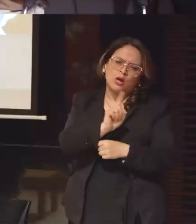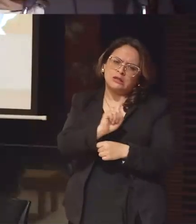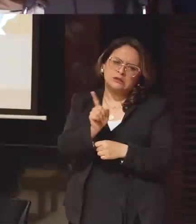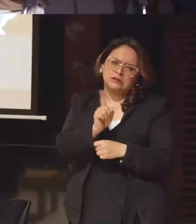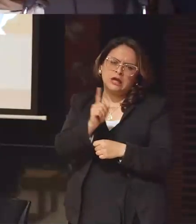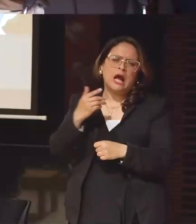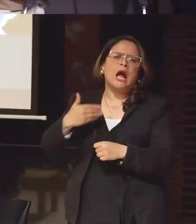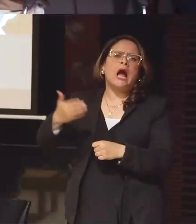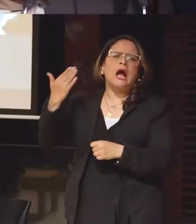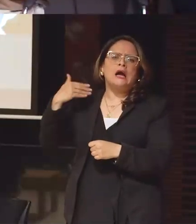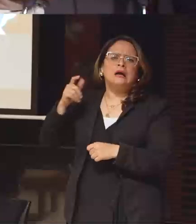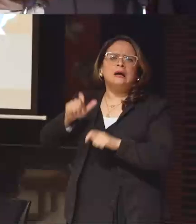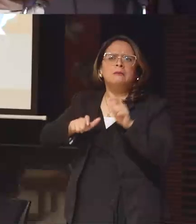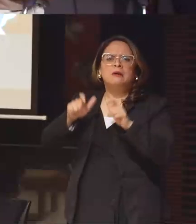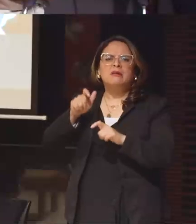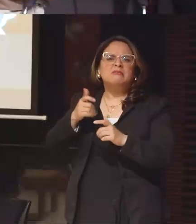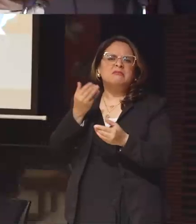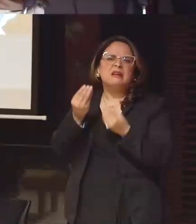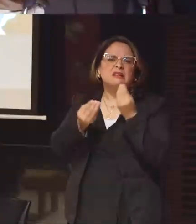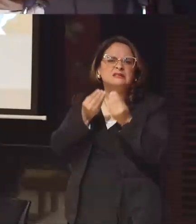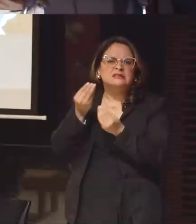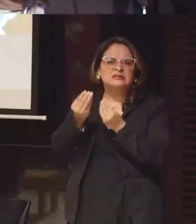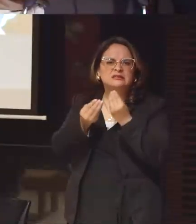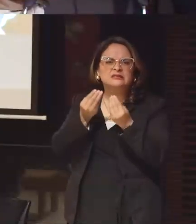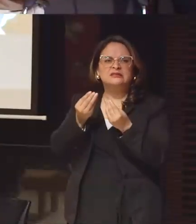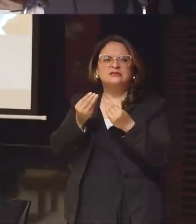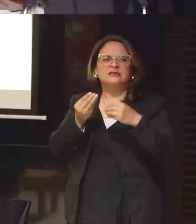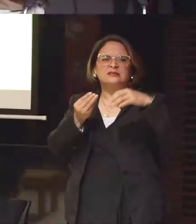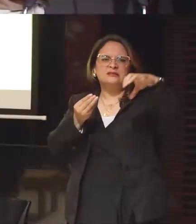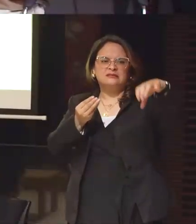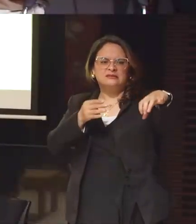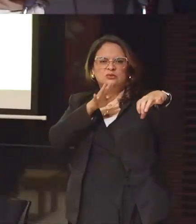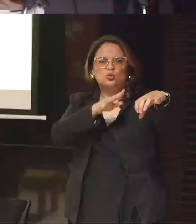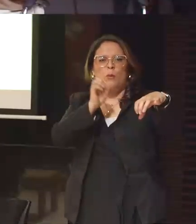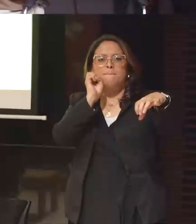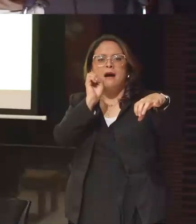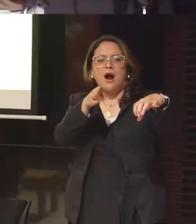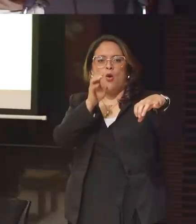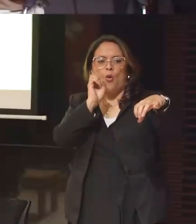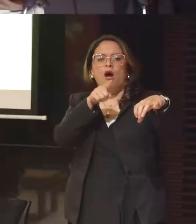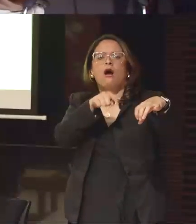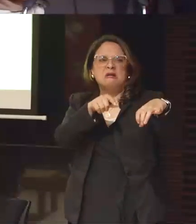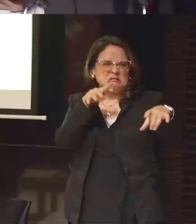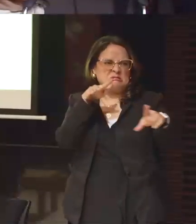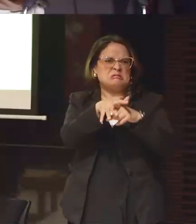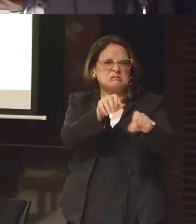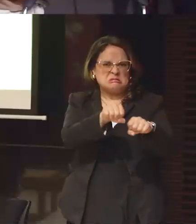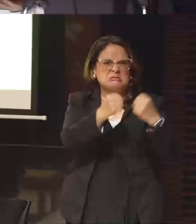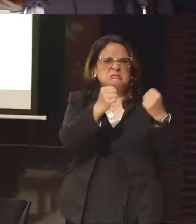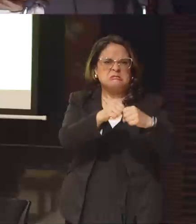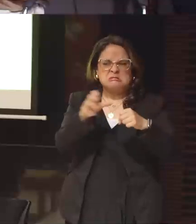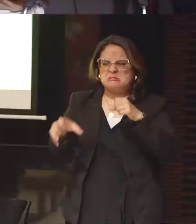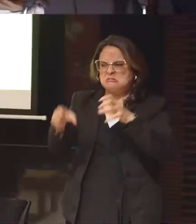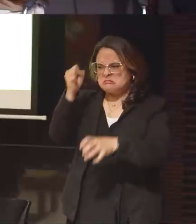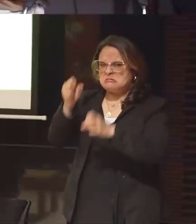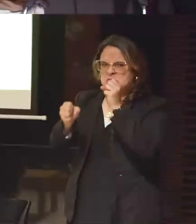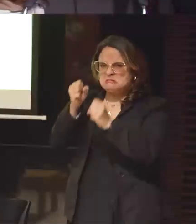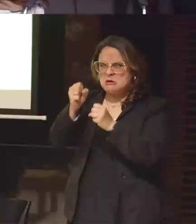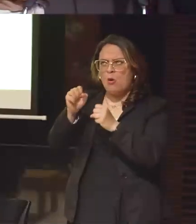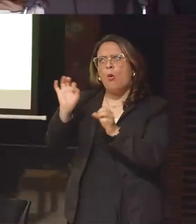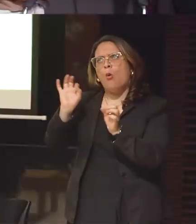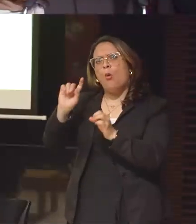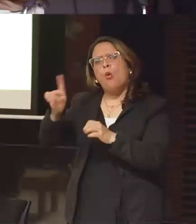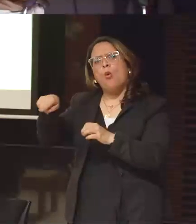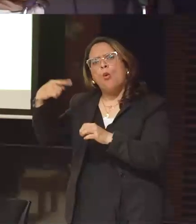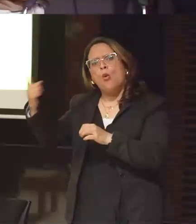la gente vandalizaba las sedes bancarias, o en otra época la sede